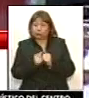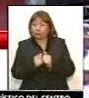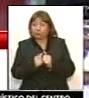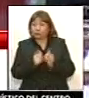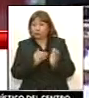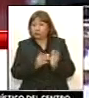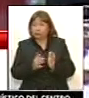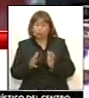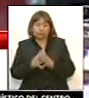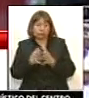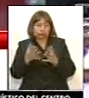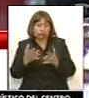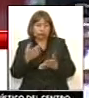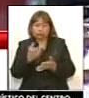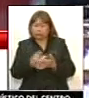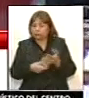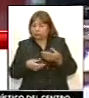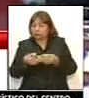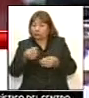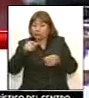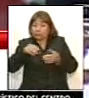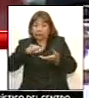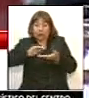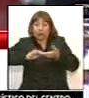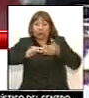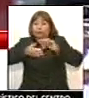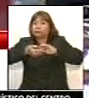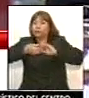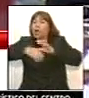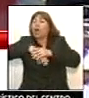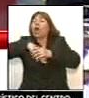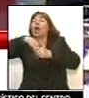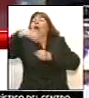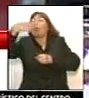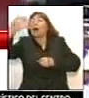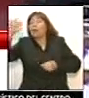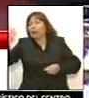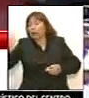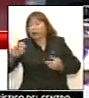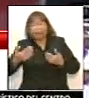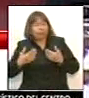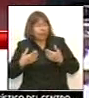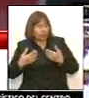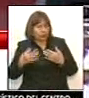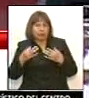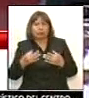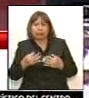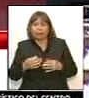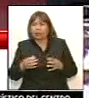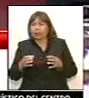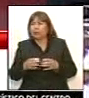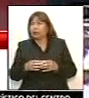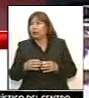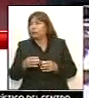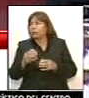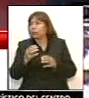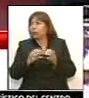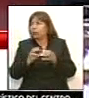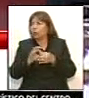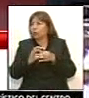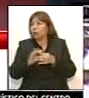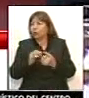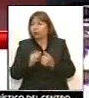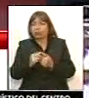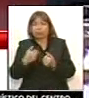más solventes. Estas comunidades en el exterior pueden hacer ejercicios colectivos como diáspora de colaboración